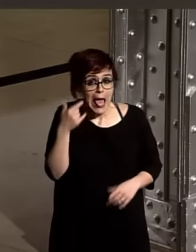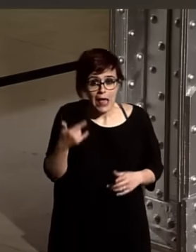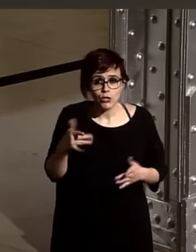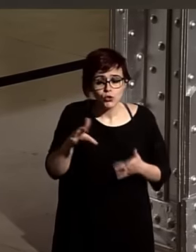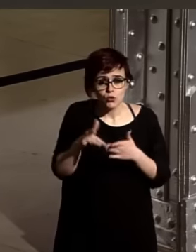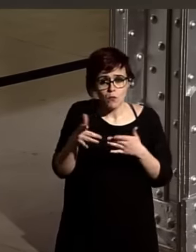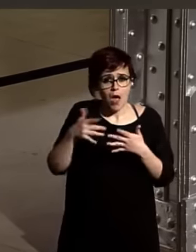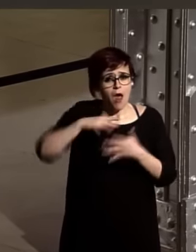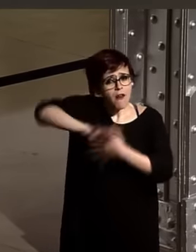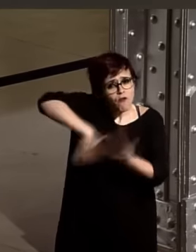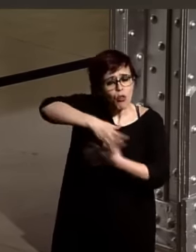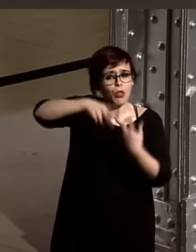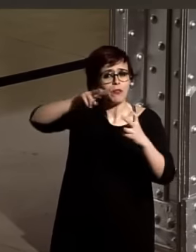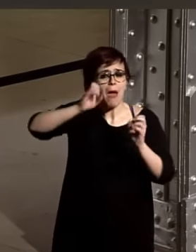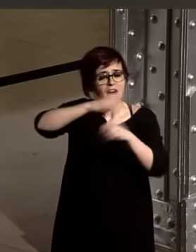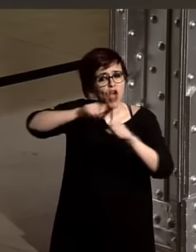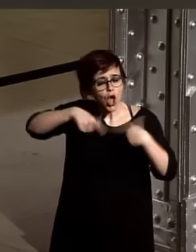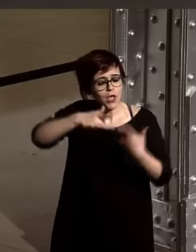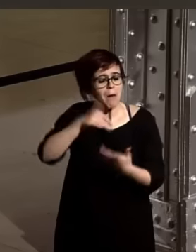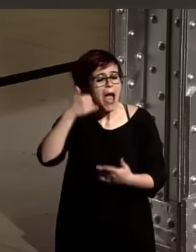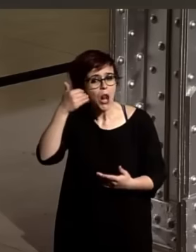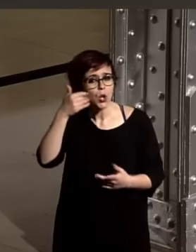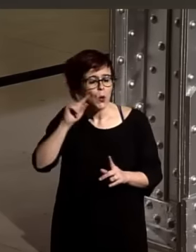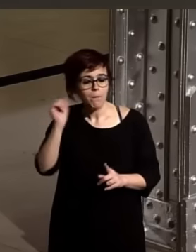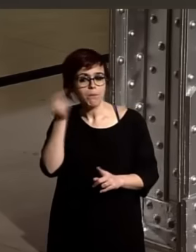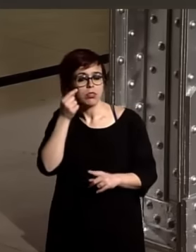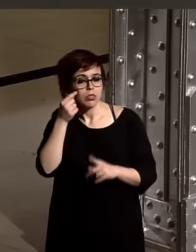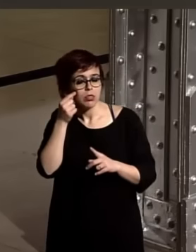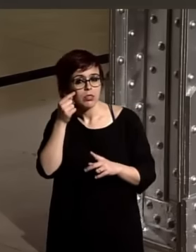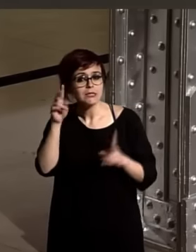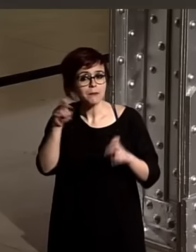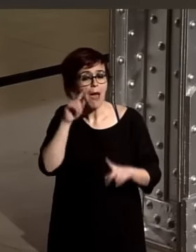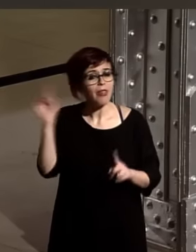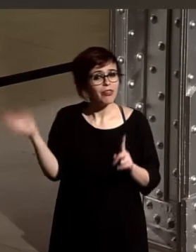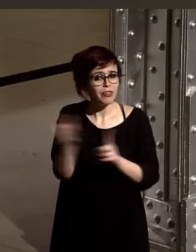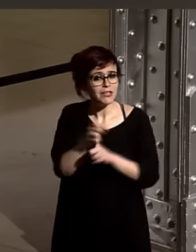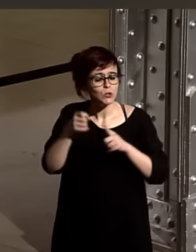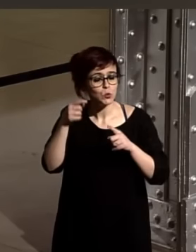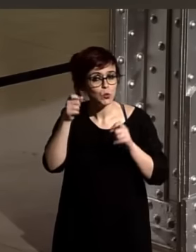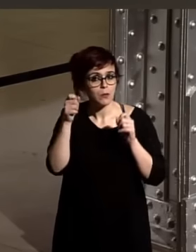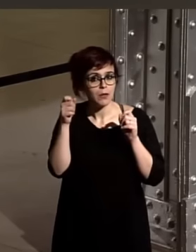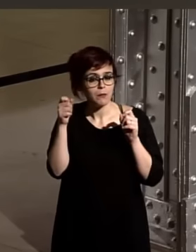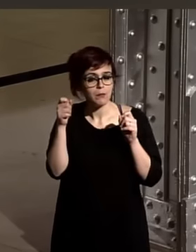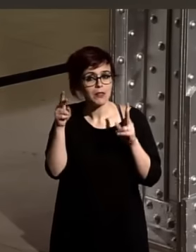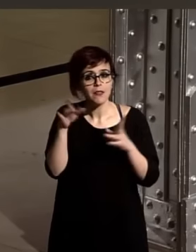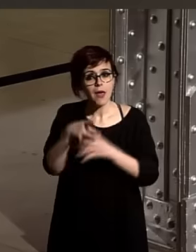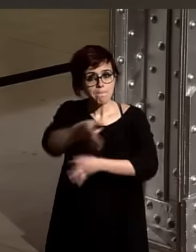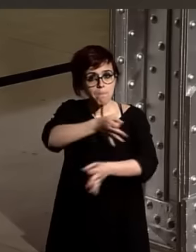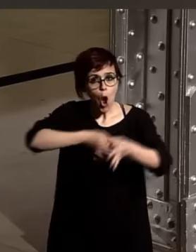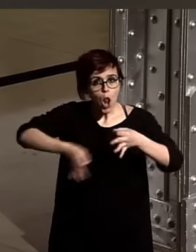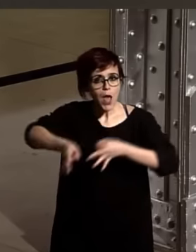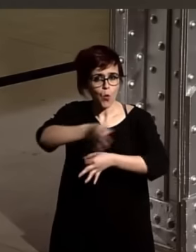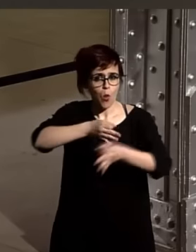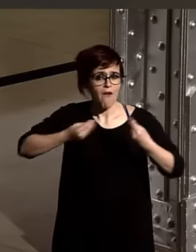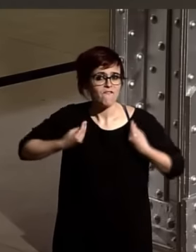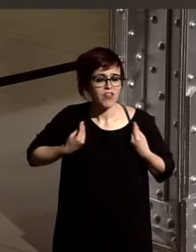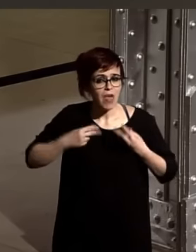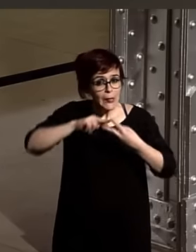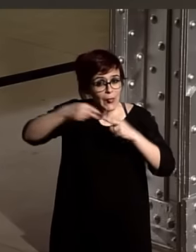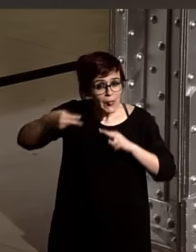toda esta gran revolución de la biología sin duda para mí es el descubrimiento de de la molécula de la vida de cómo